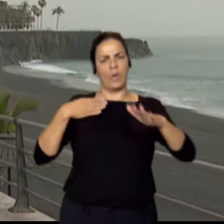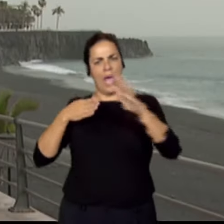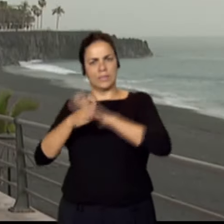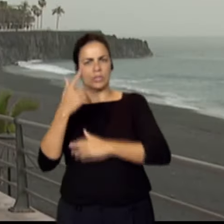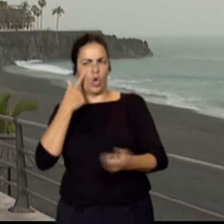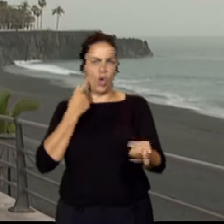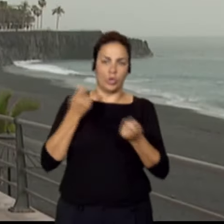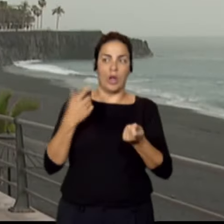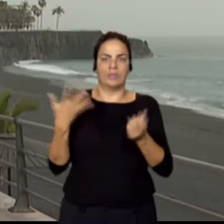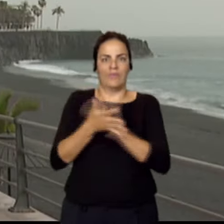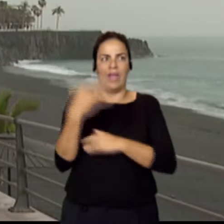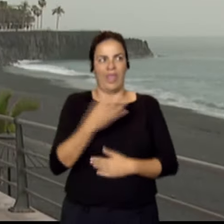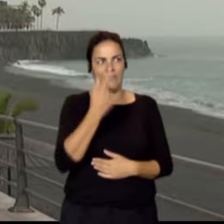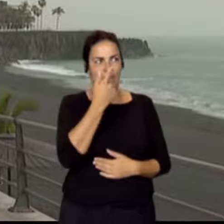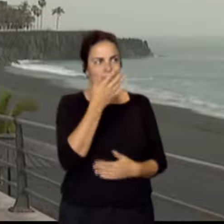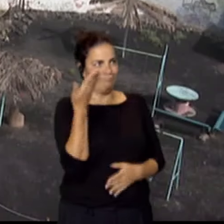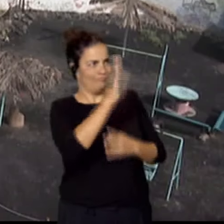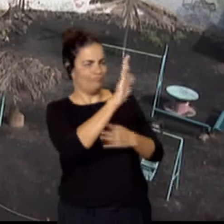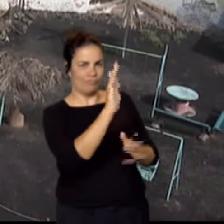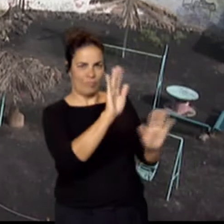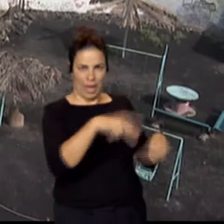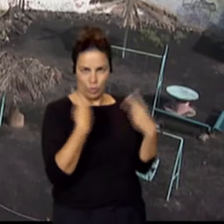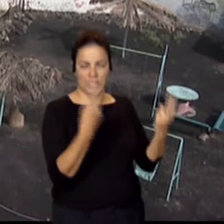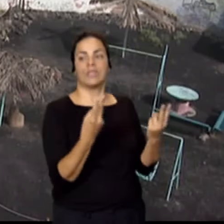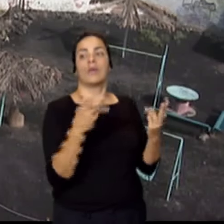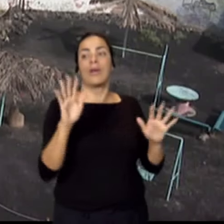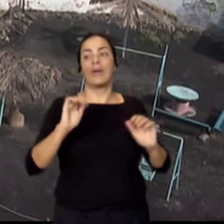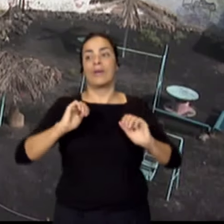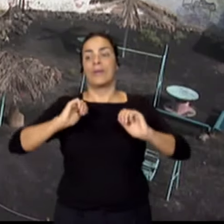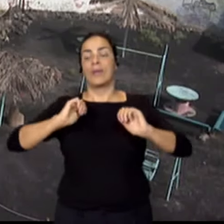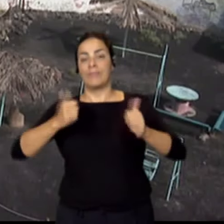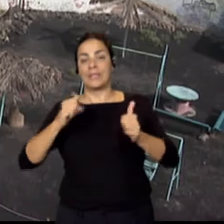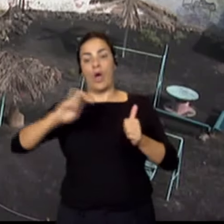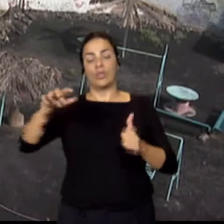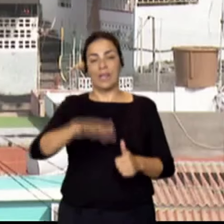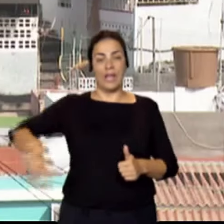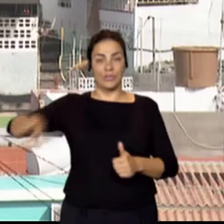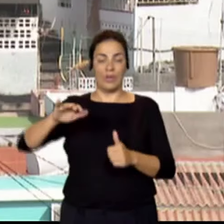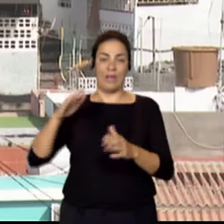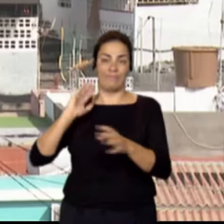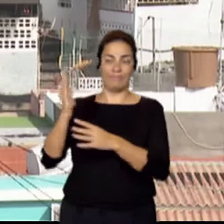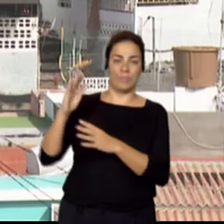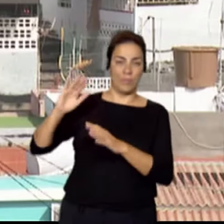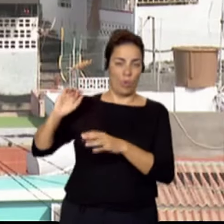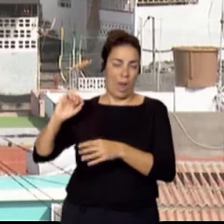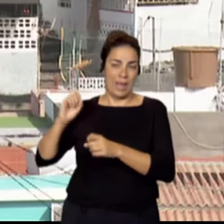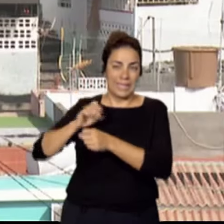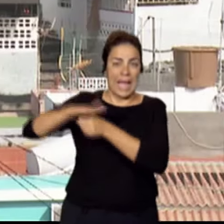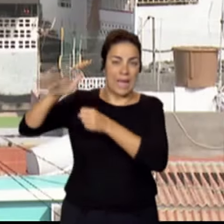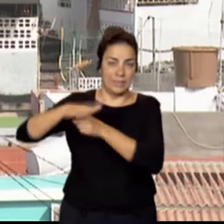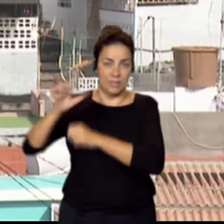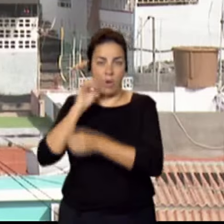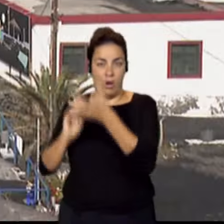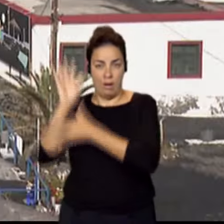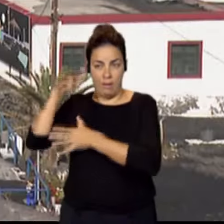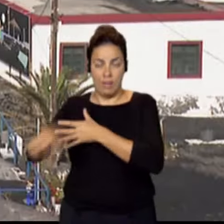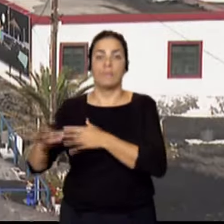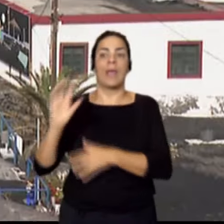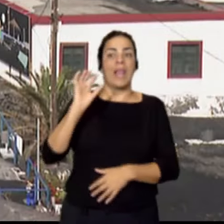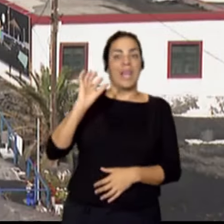autorización empieza a unirse la otra zona afectada por los gases derivados de la erupción volcánica la bombilla donde las mediciones no